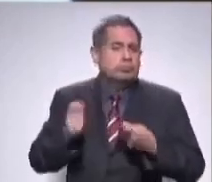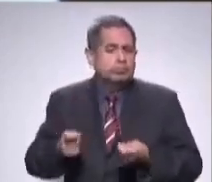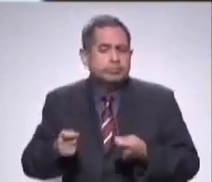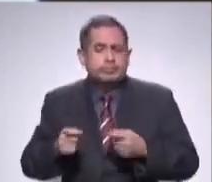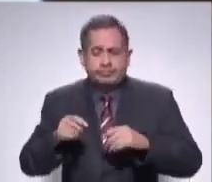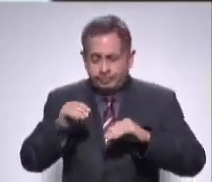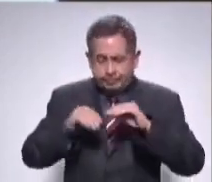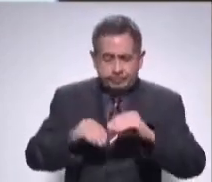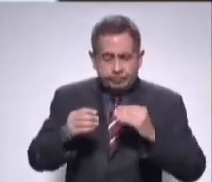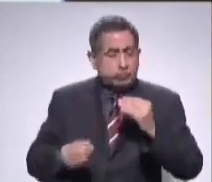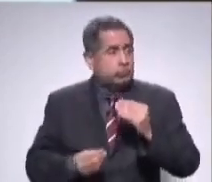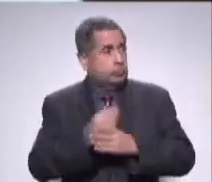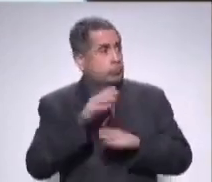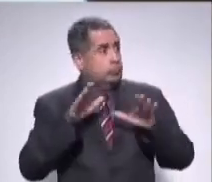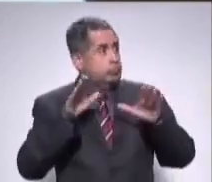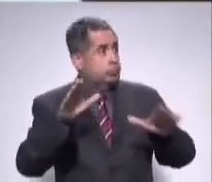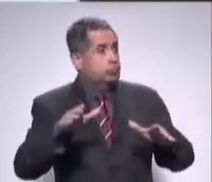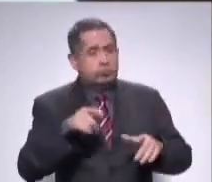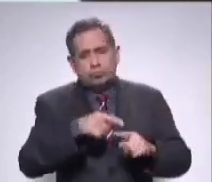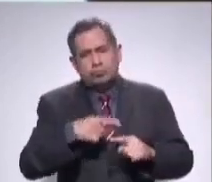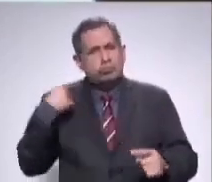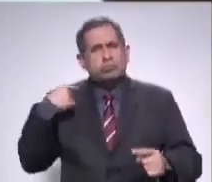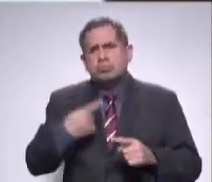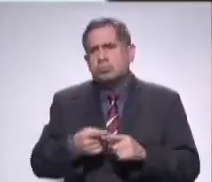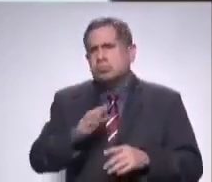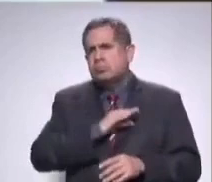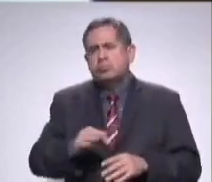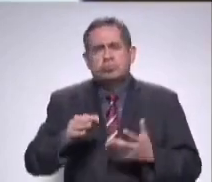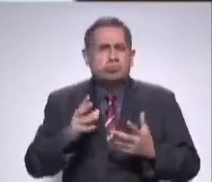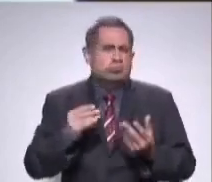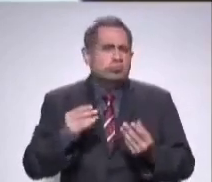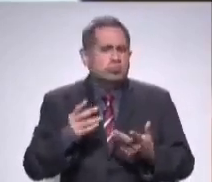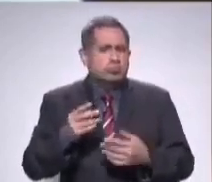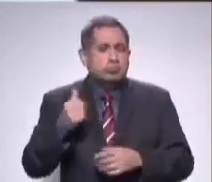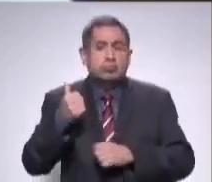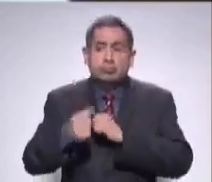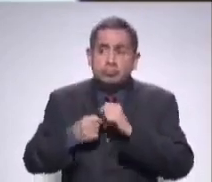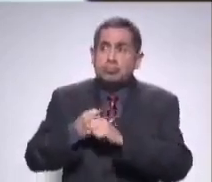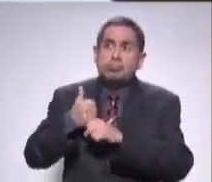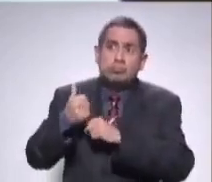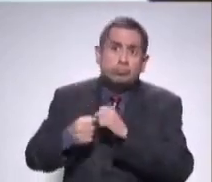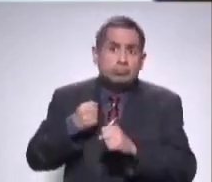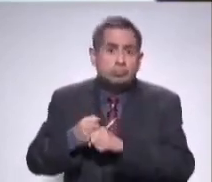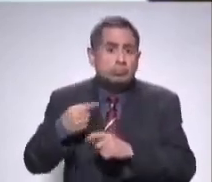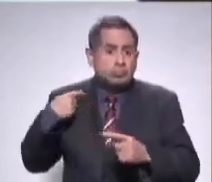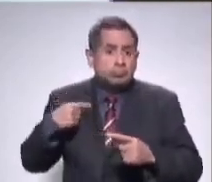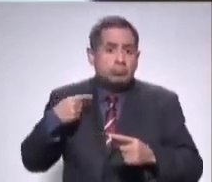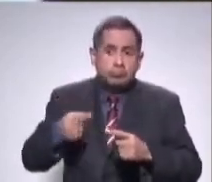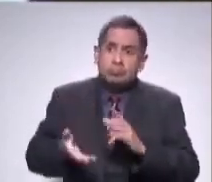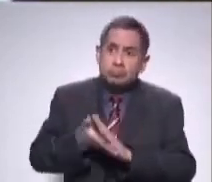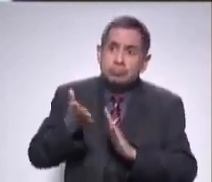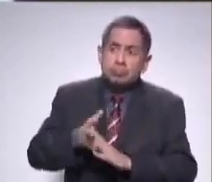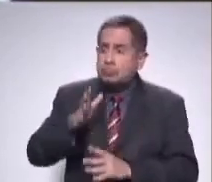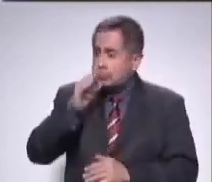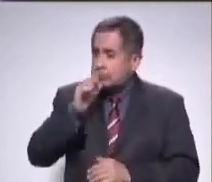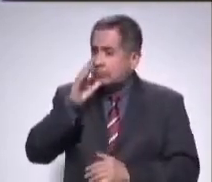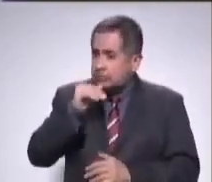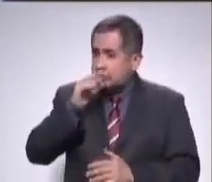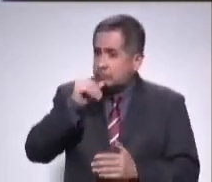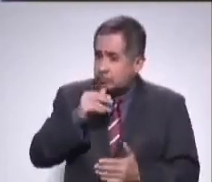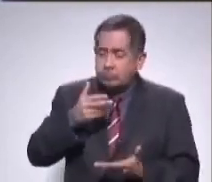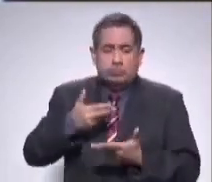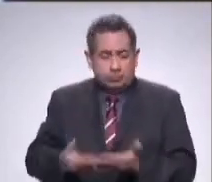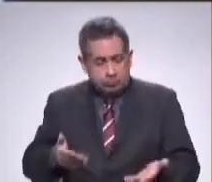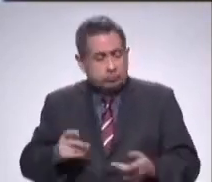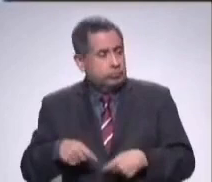construcción del nuevo aeropuerto, que ya llevamos pues varios sexenios, cuando menos tres, queriéndolo construir, ¿sí? Tal